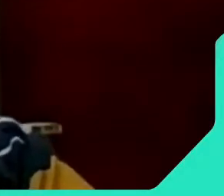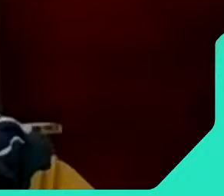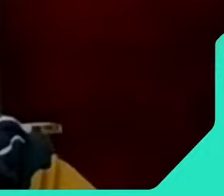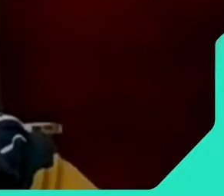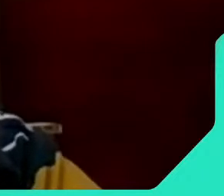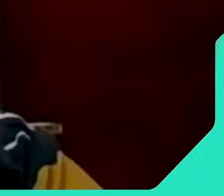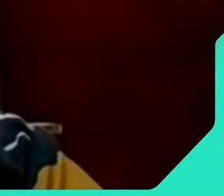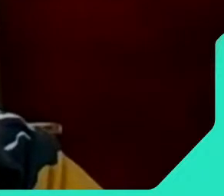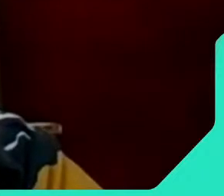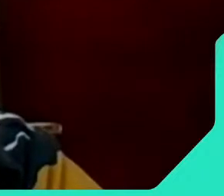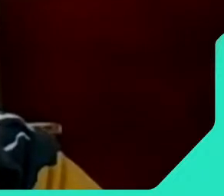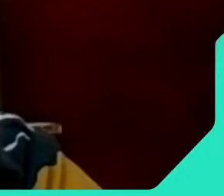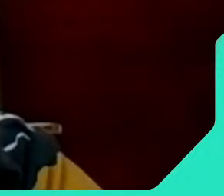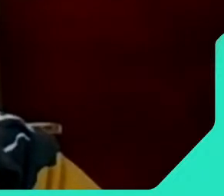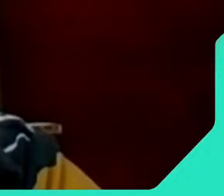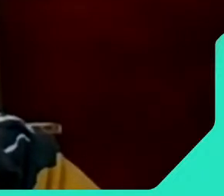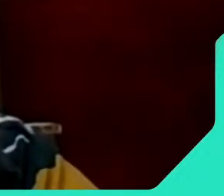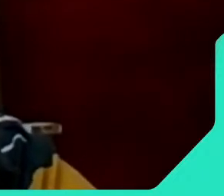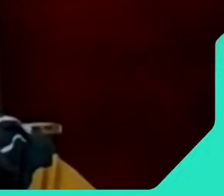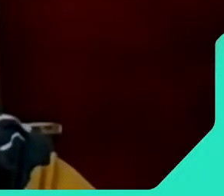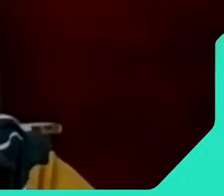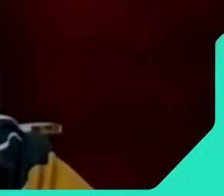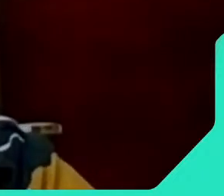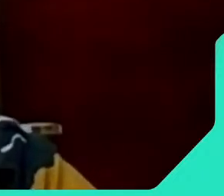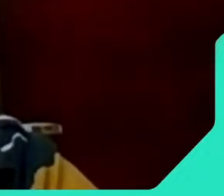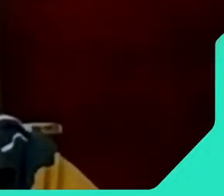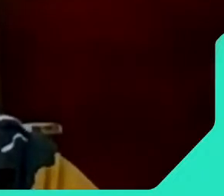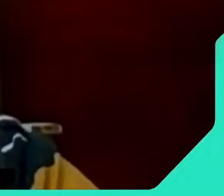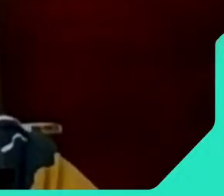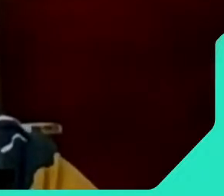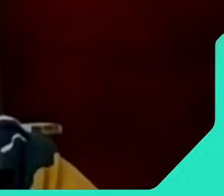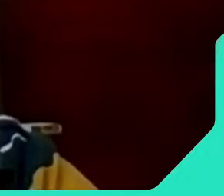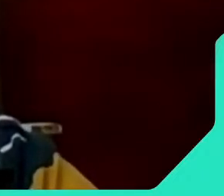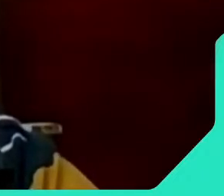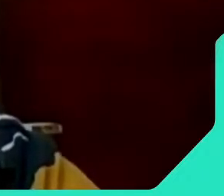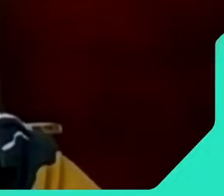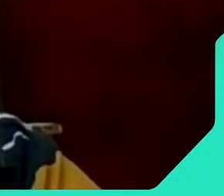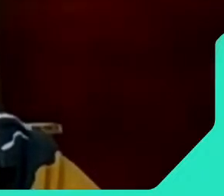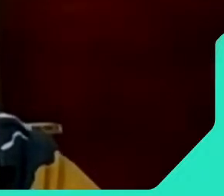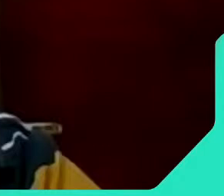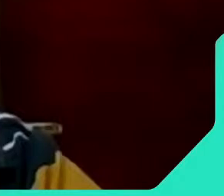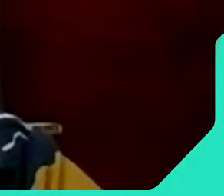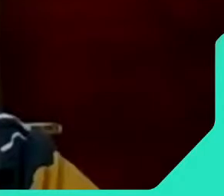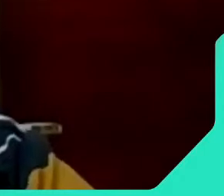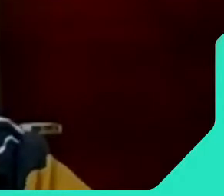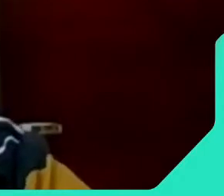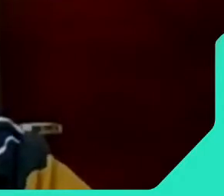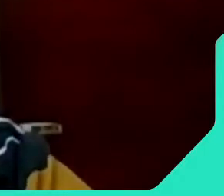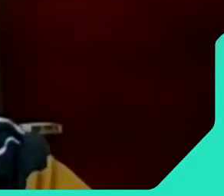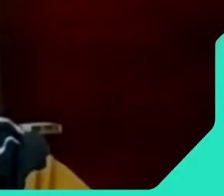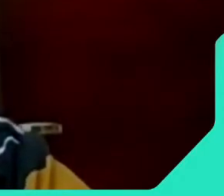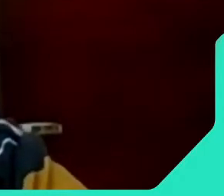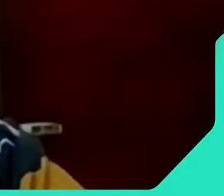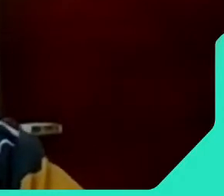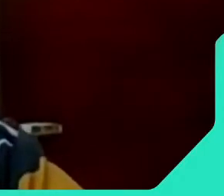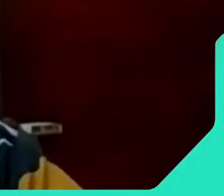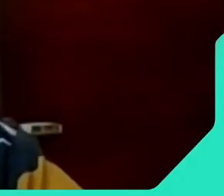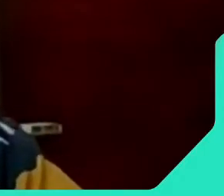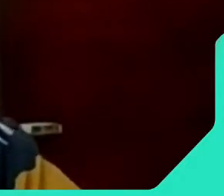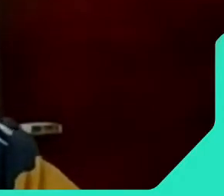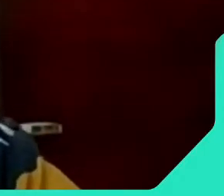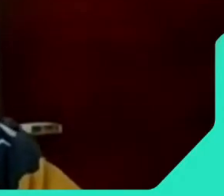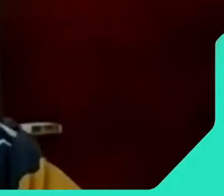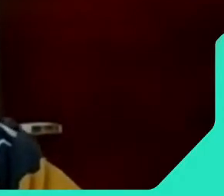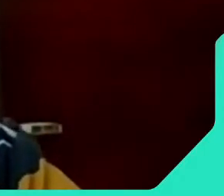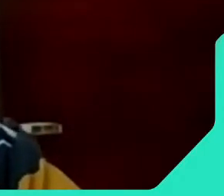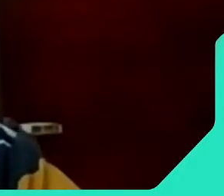lectivo. Quiero que sepan, bueno, que hemos, digamos, pasado desde,